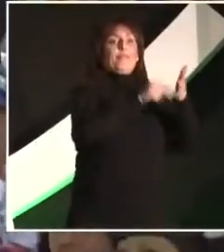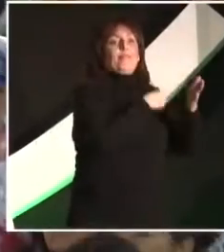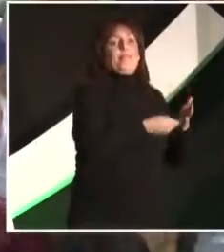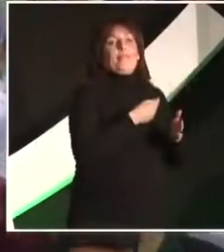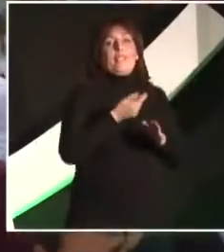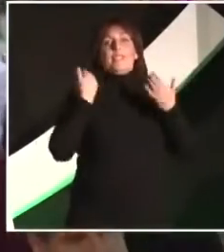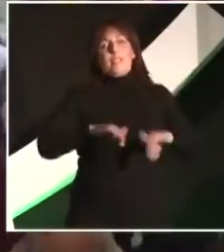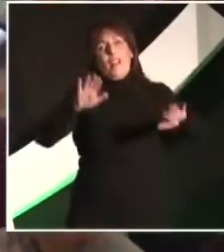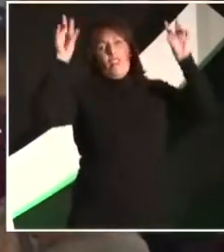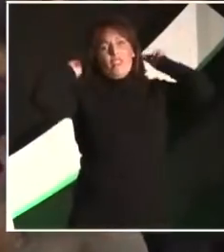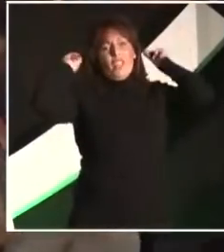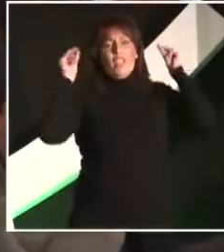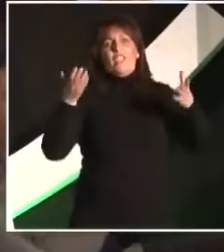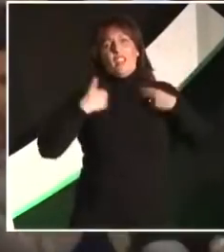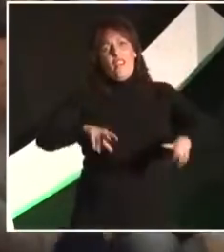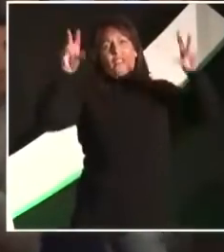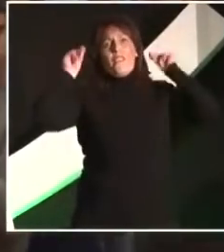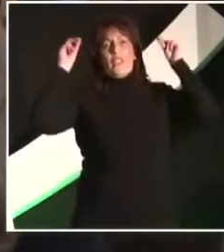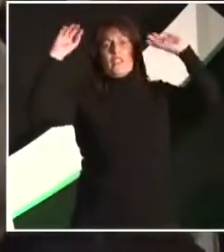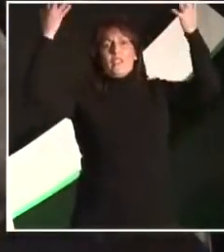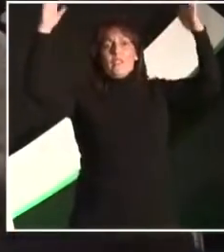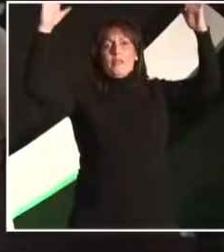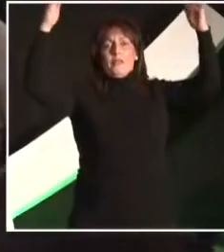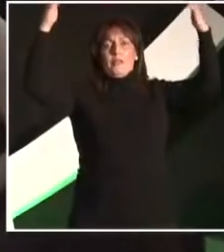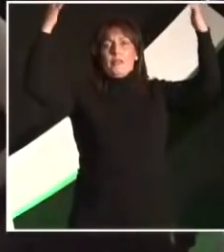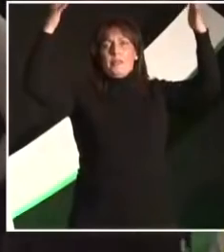Ya está bien, ya está bien.